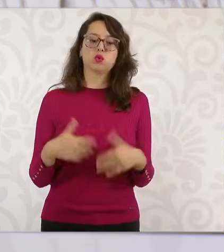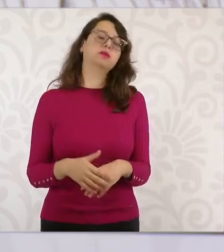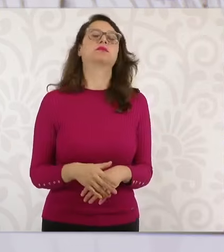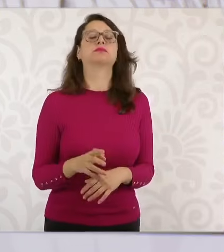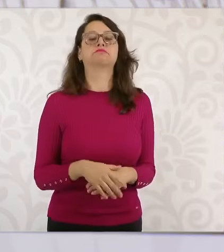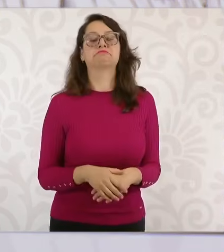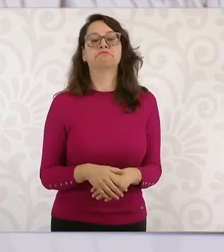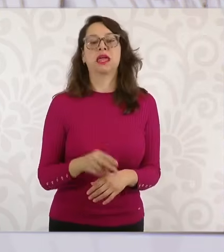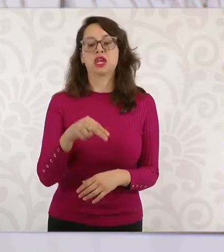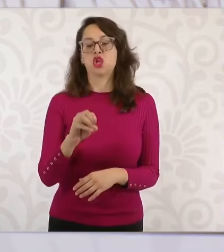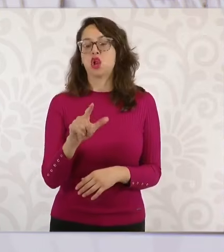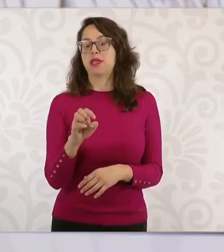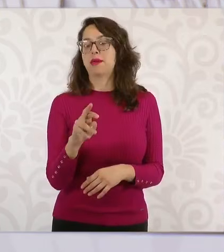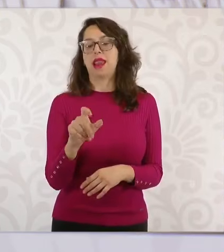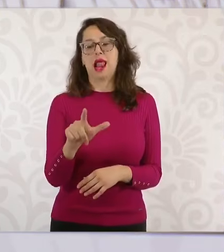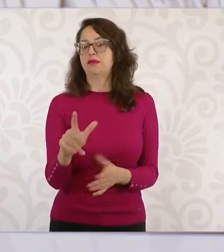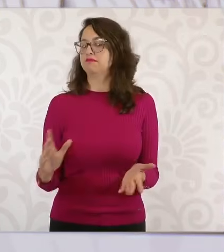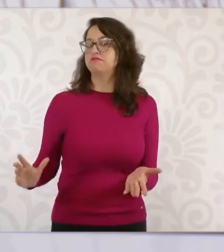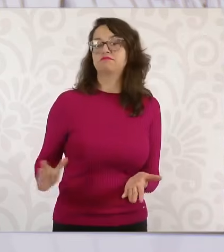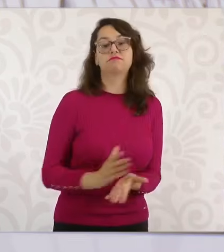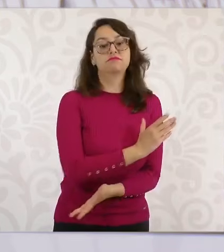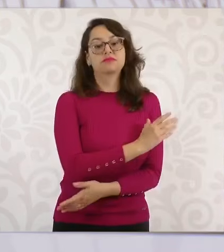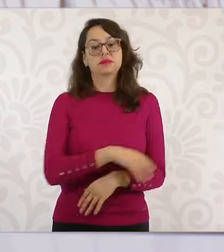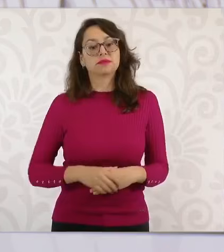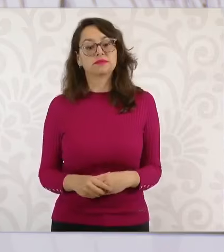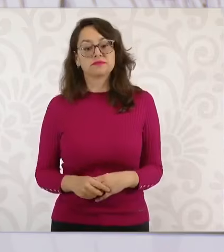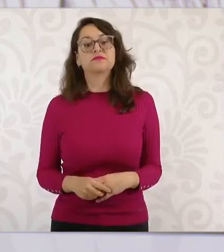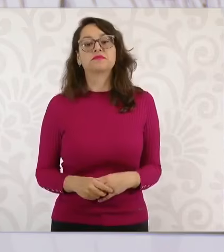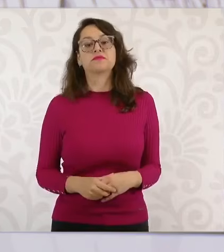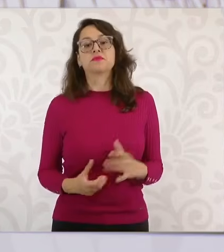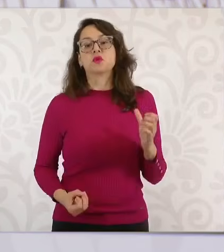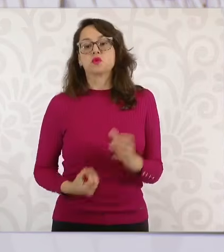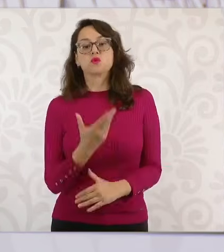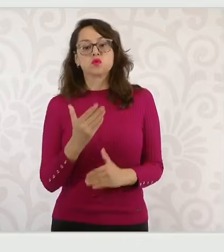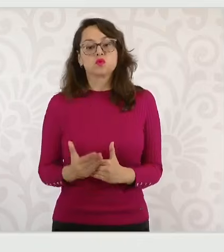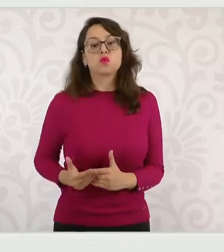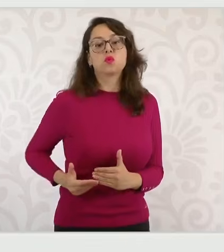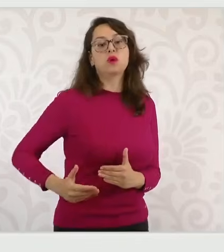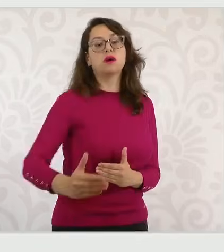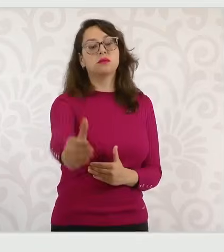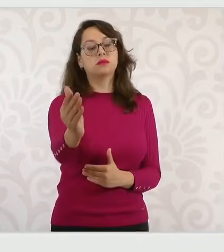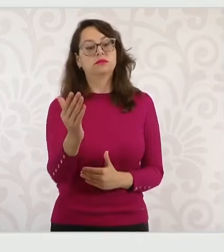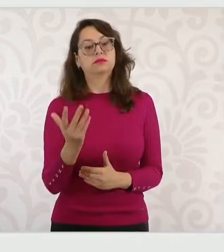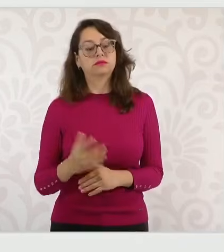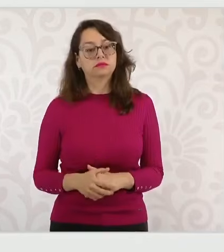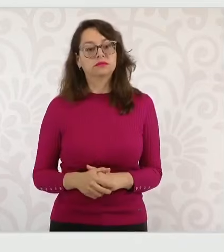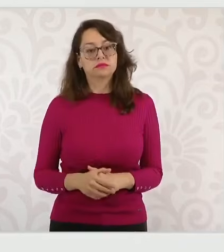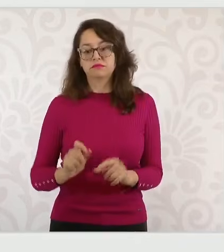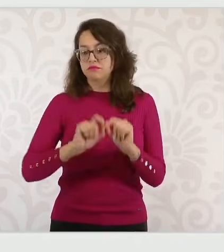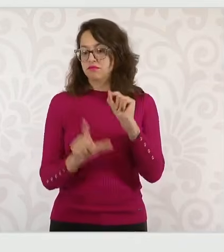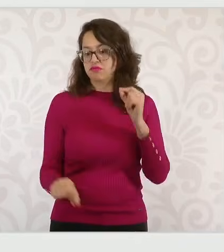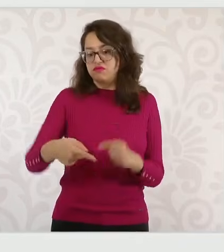al neoliberalismo y la recuperación pues de la